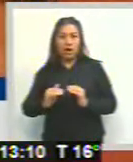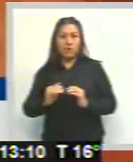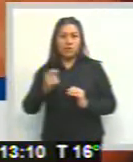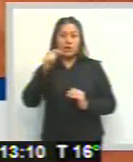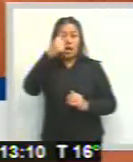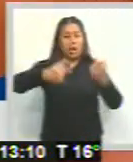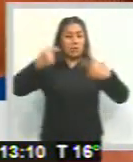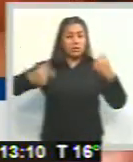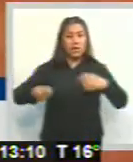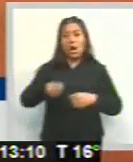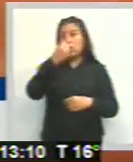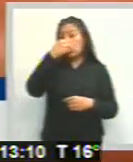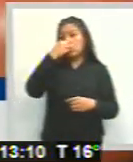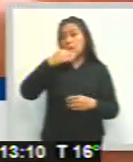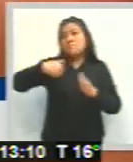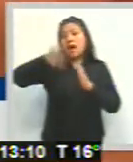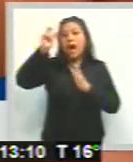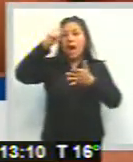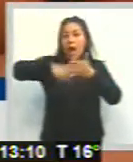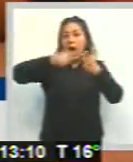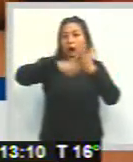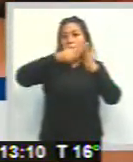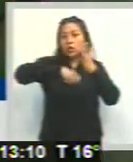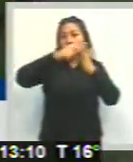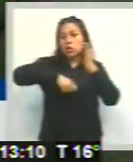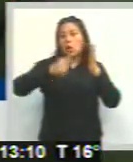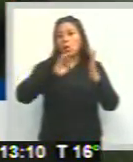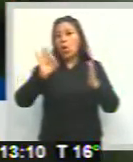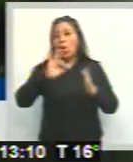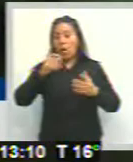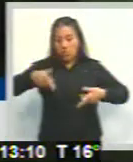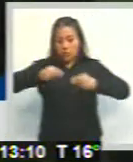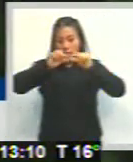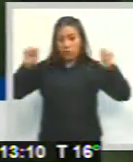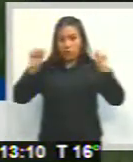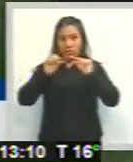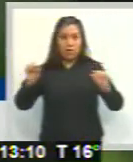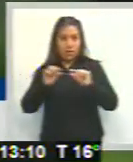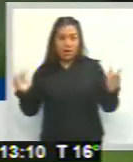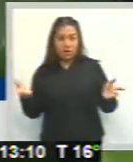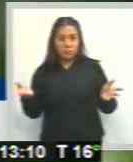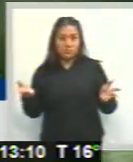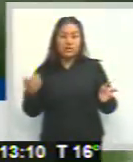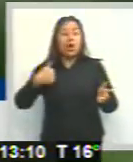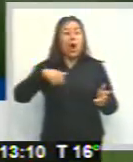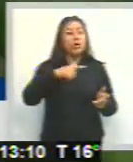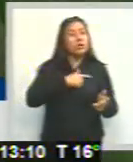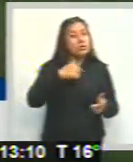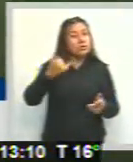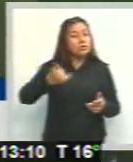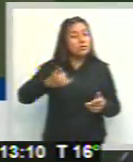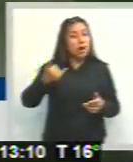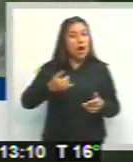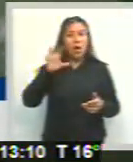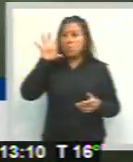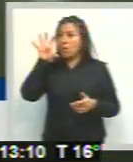pastas y al arroz. Eso es porque cuando hay crisis pasa eso. Entonces nosotros, siendo una provincia tan rica con